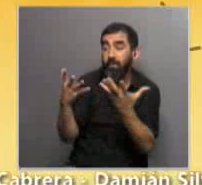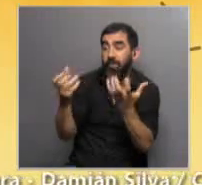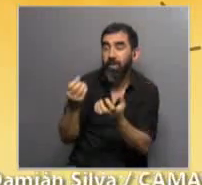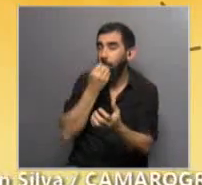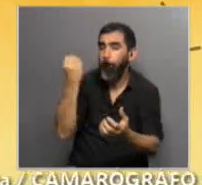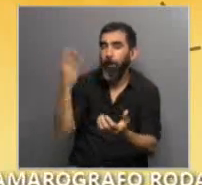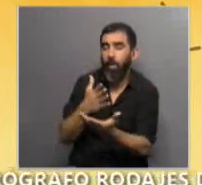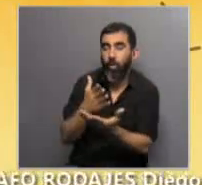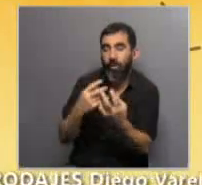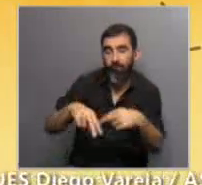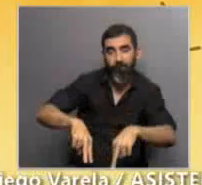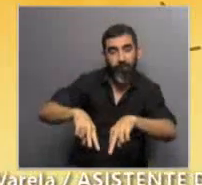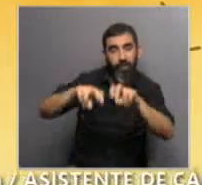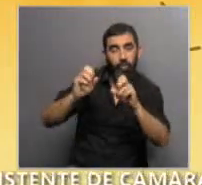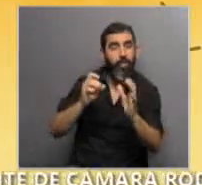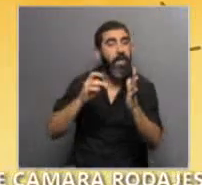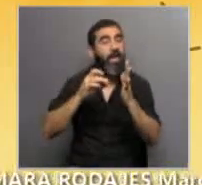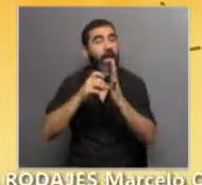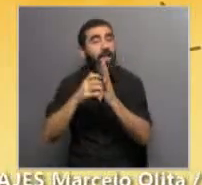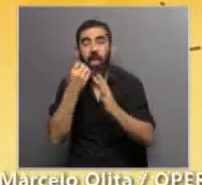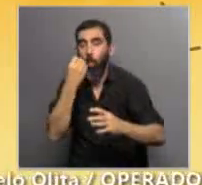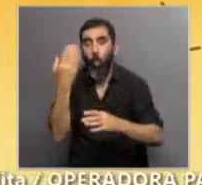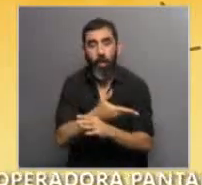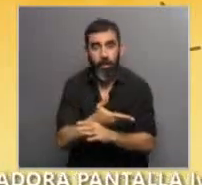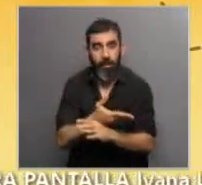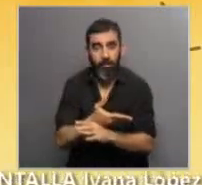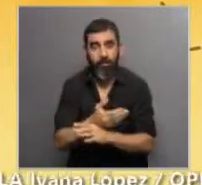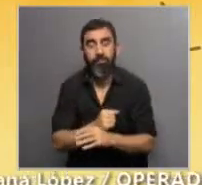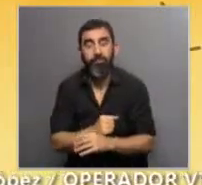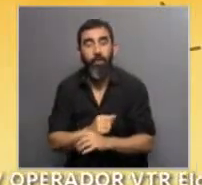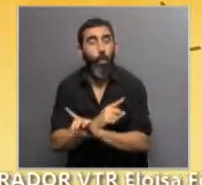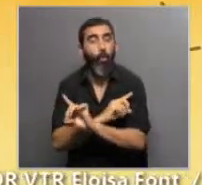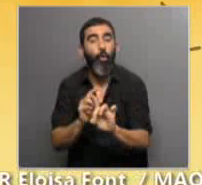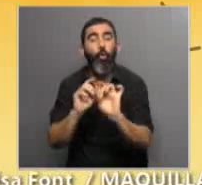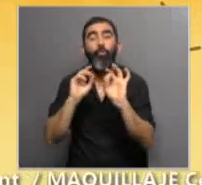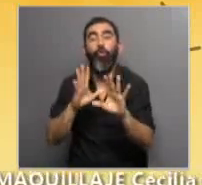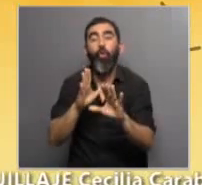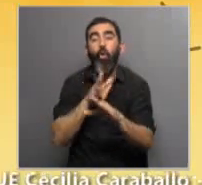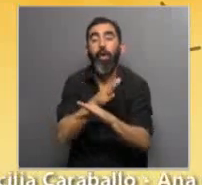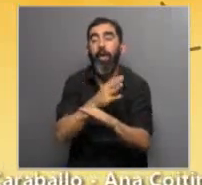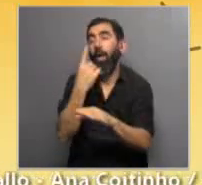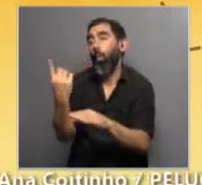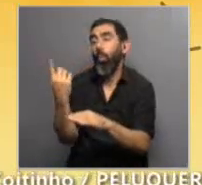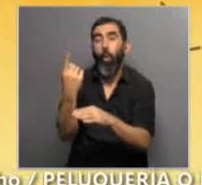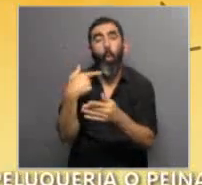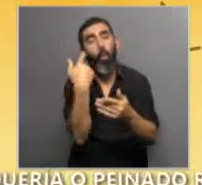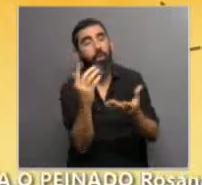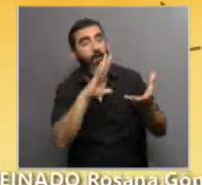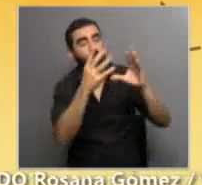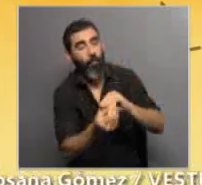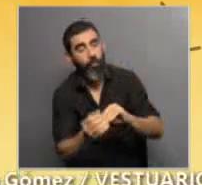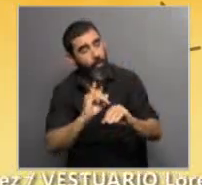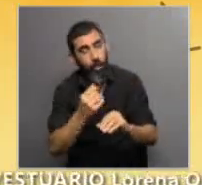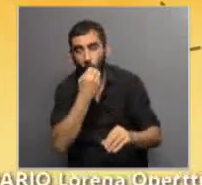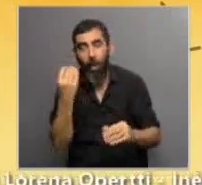la investigación de calidad no orientaciones en uno o en otro sentido y